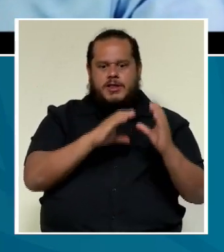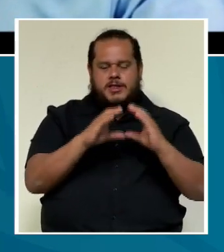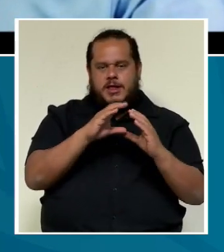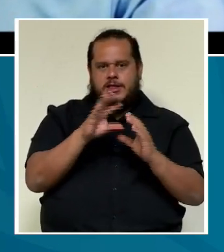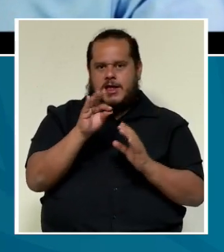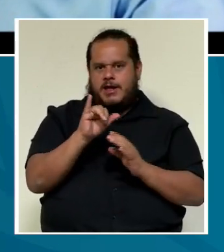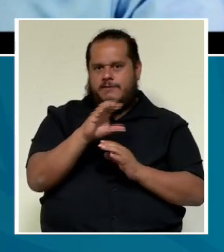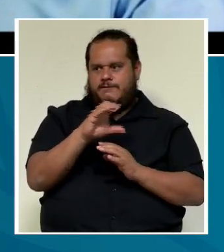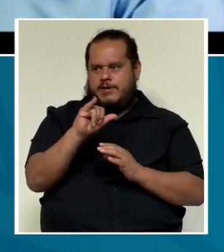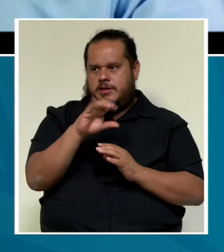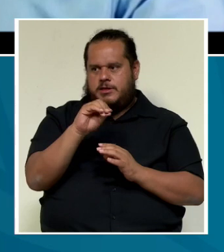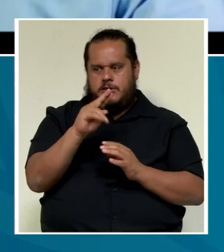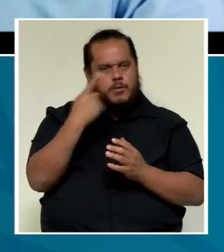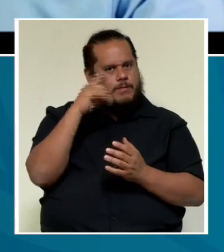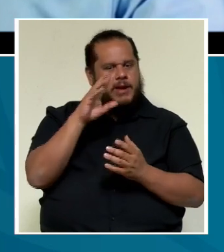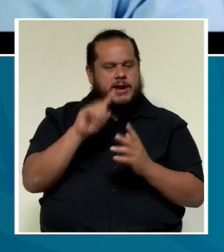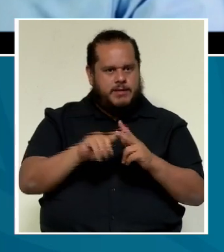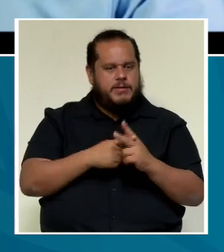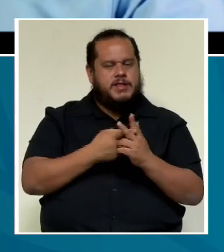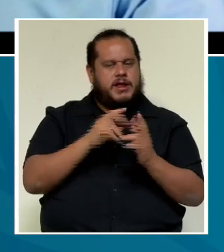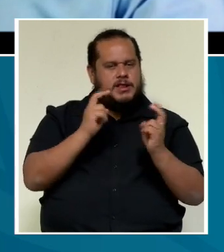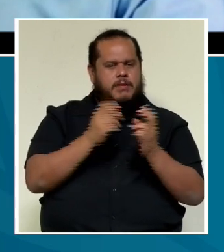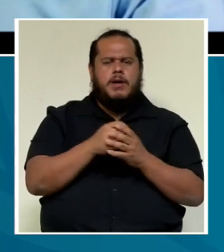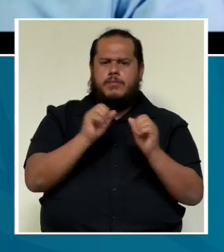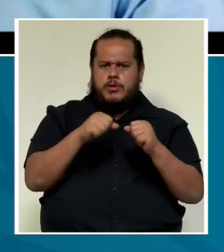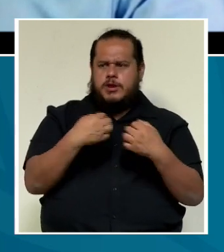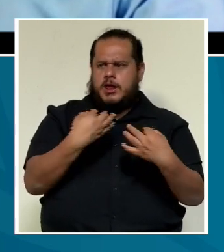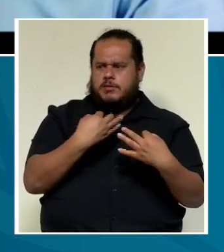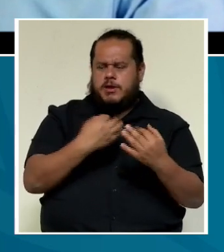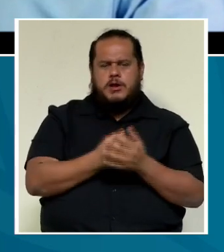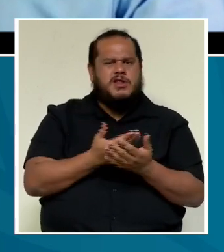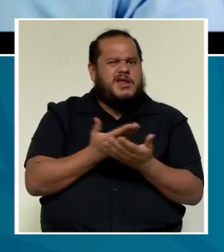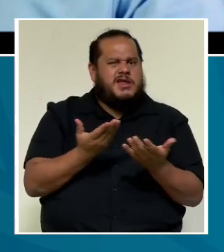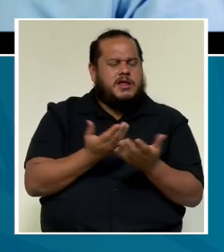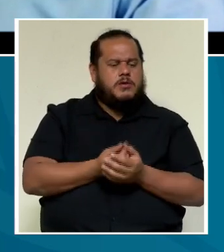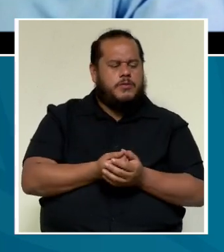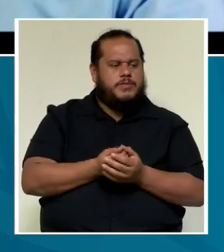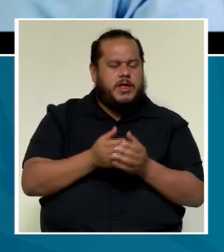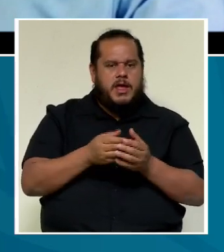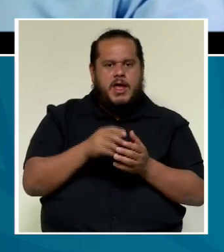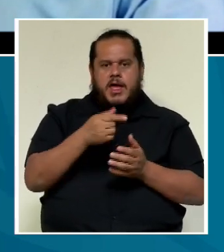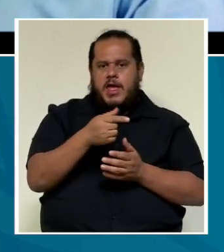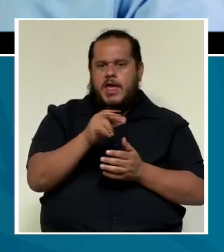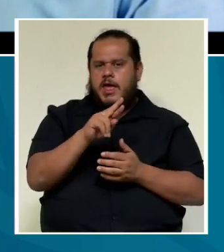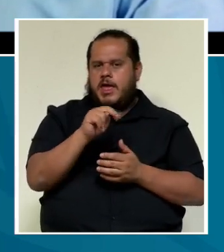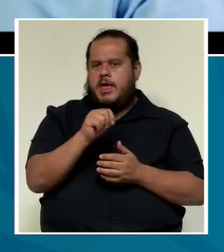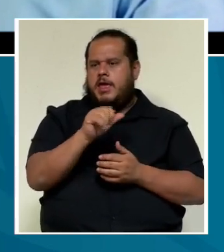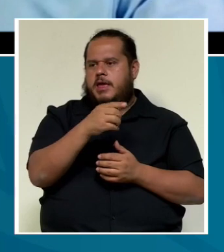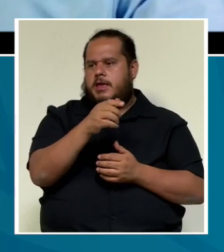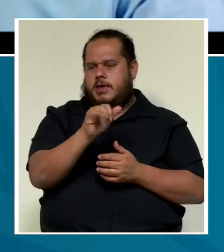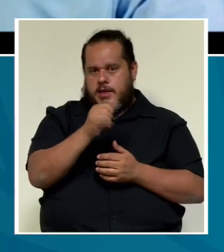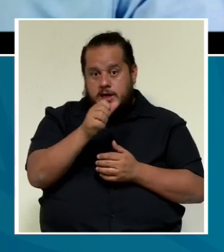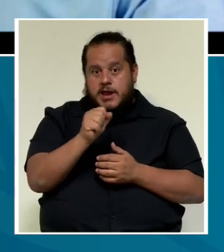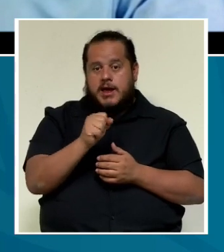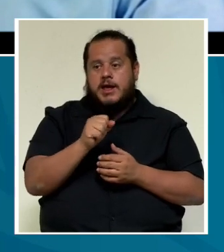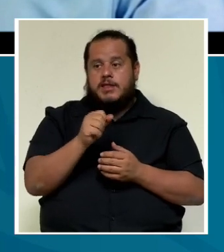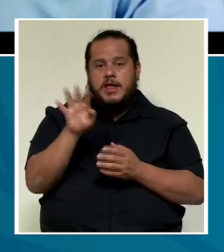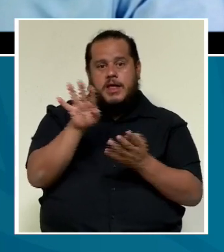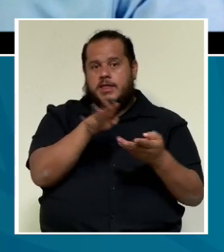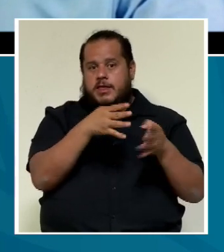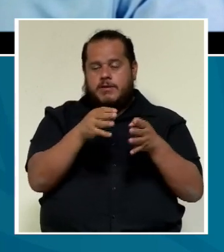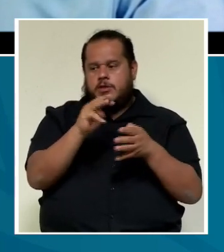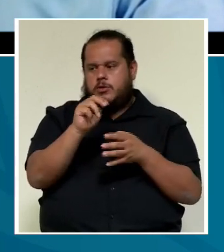Para ir entrando en tema, ¿podría explicarnos qué son granjas de viento marino o